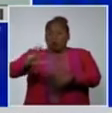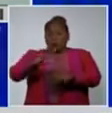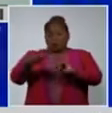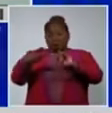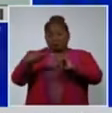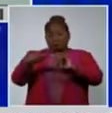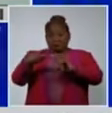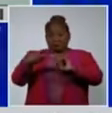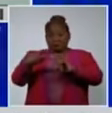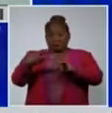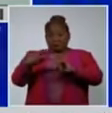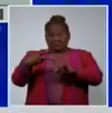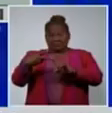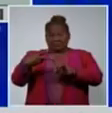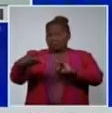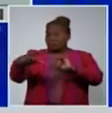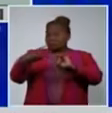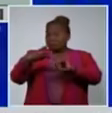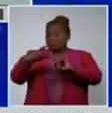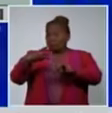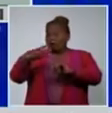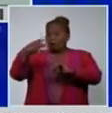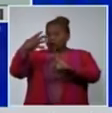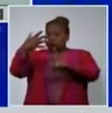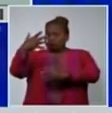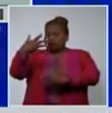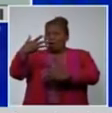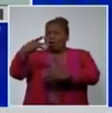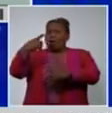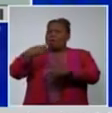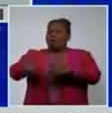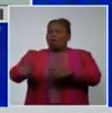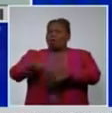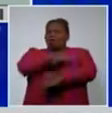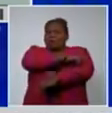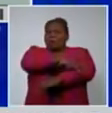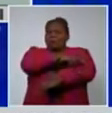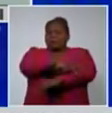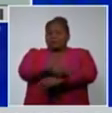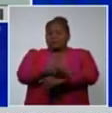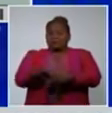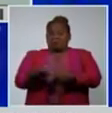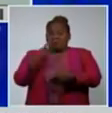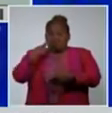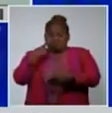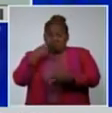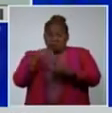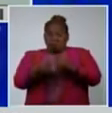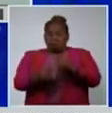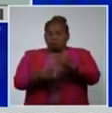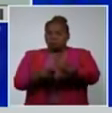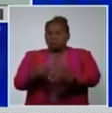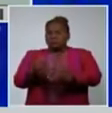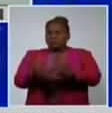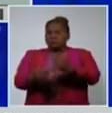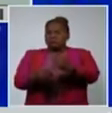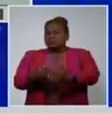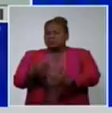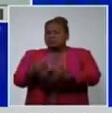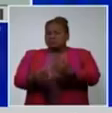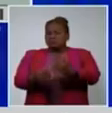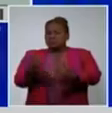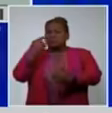lugar en esto pero cuando lo veo evolutivamente indiscutiblemente en